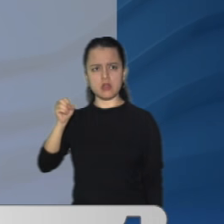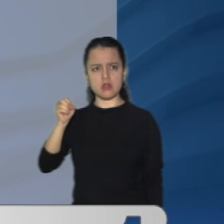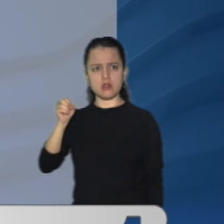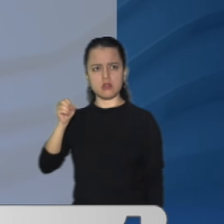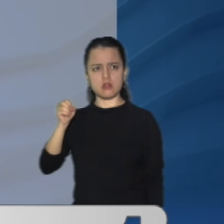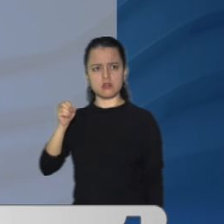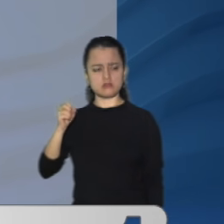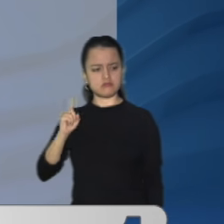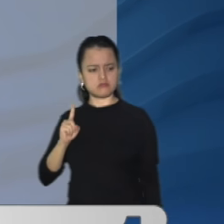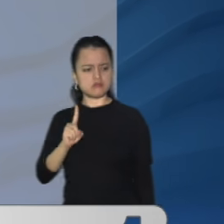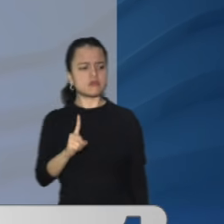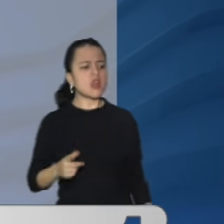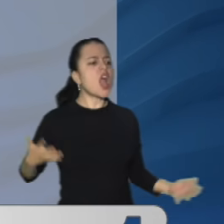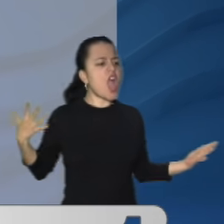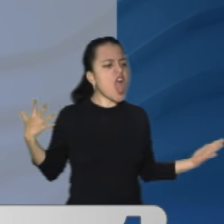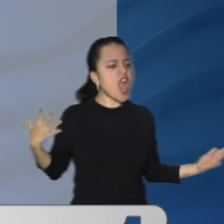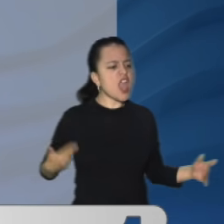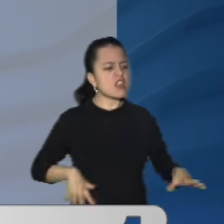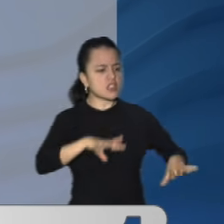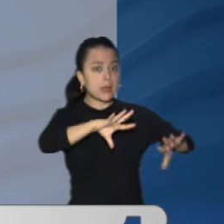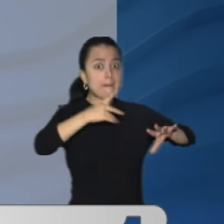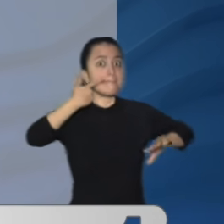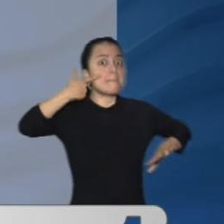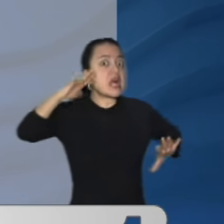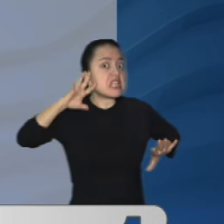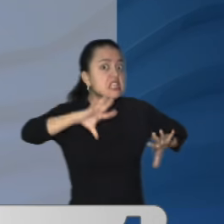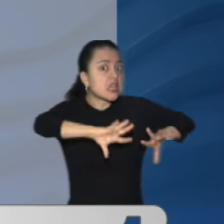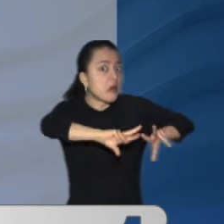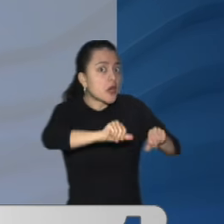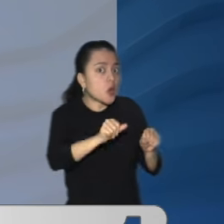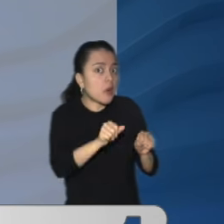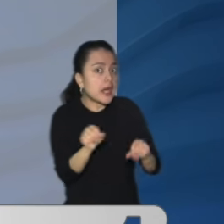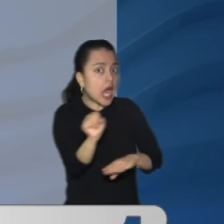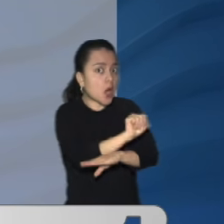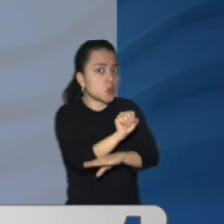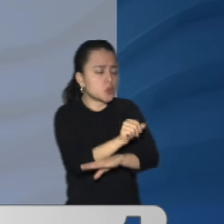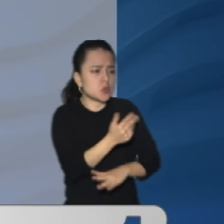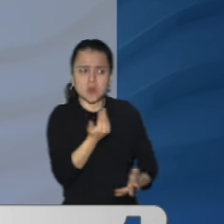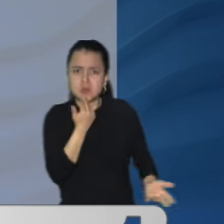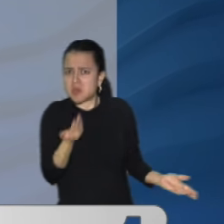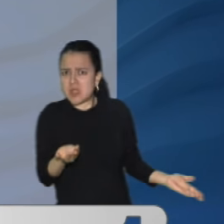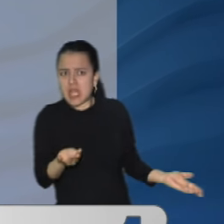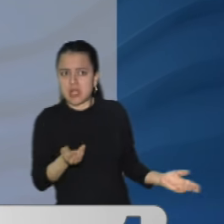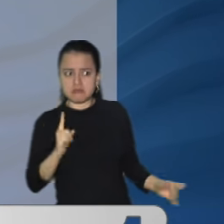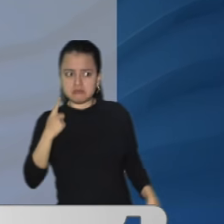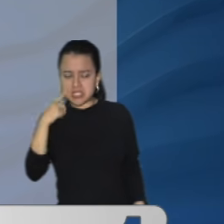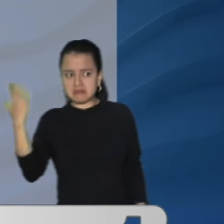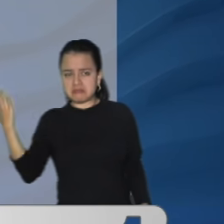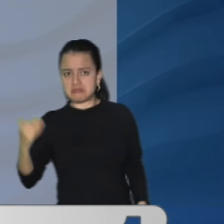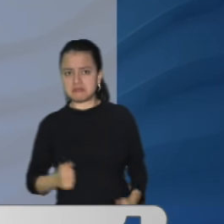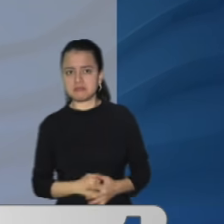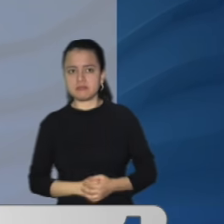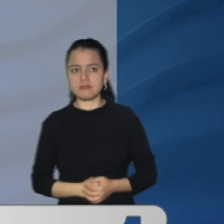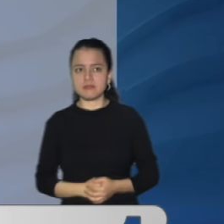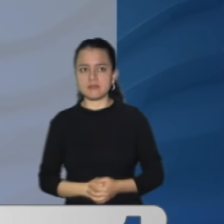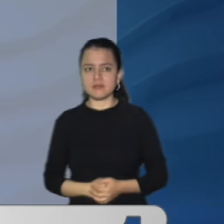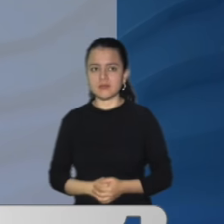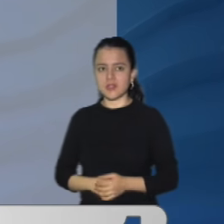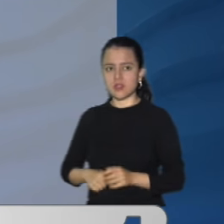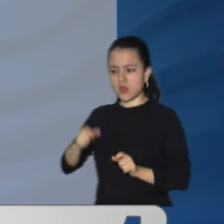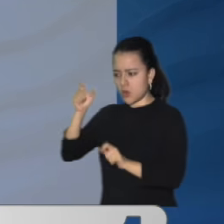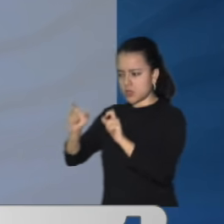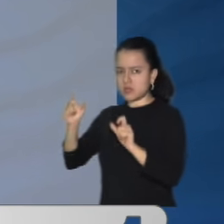del producido, ataca a golpes al conductor de un bus de servicio público del municipio de Bello, Antioquia. Otras